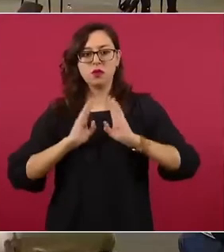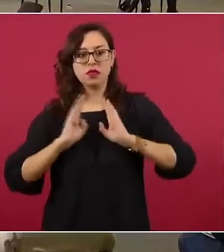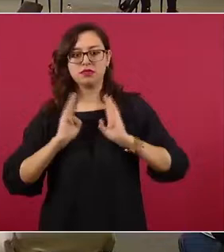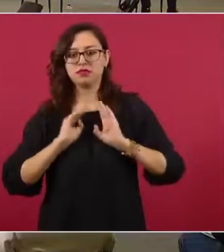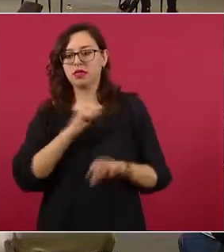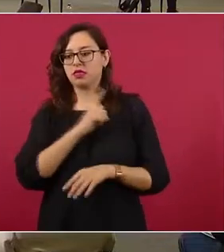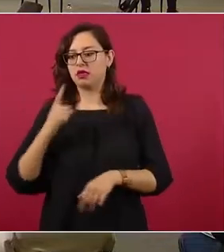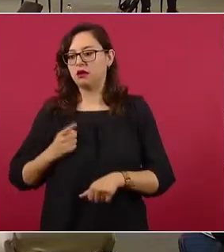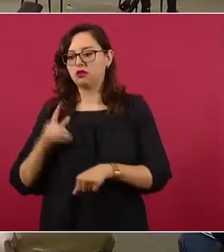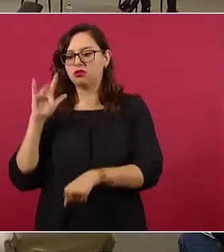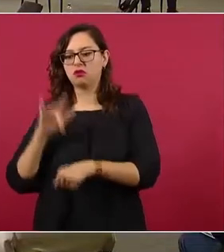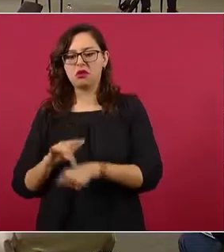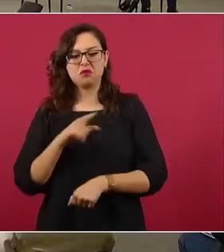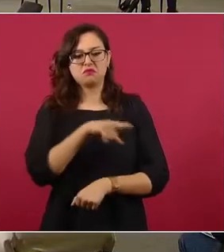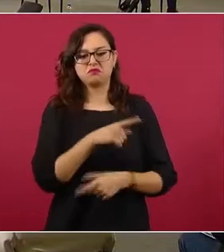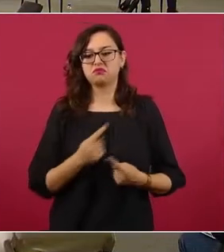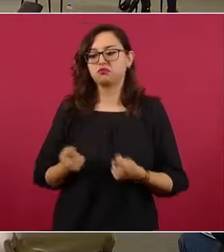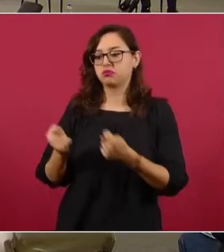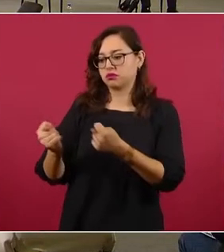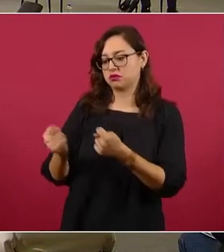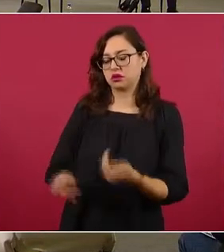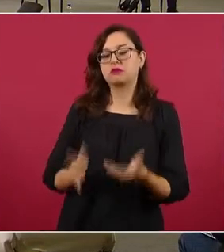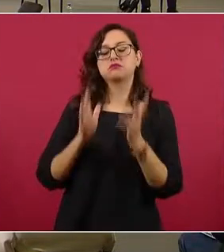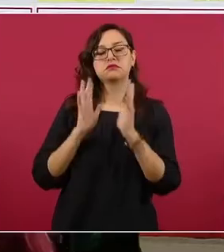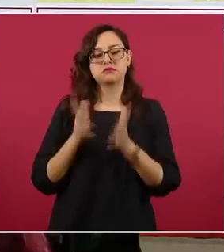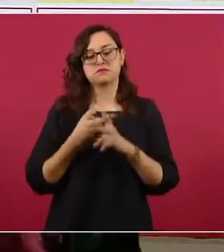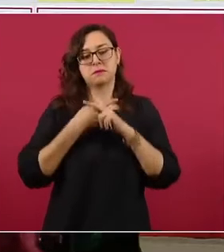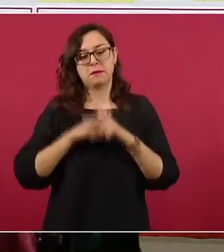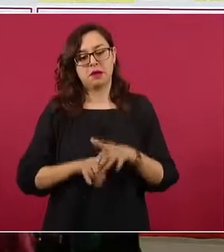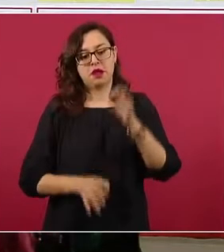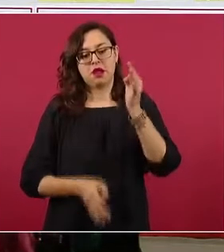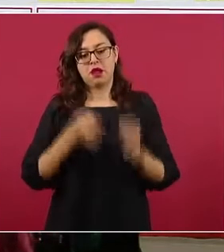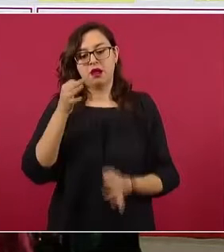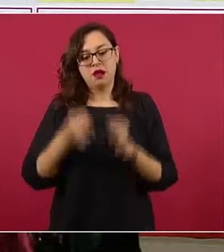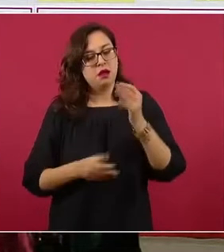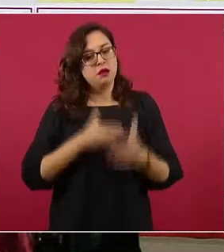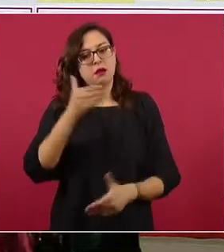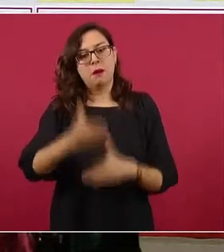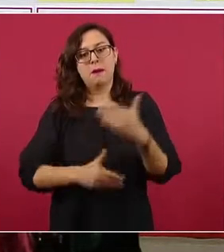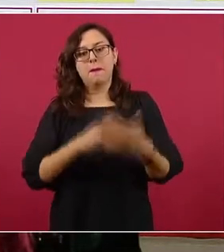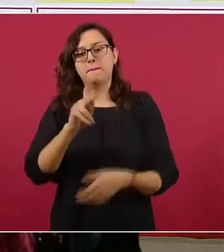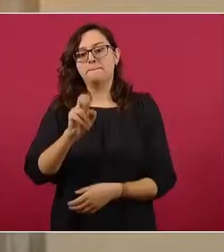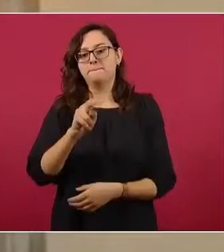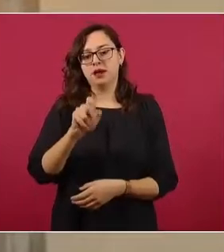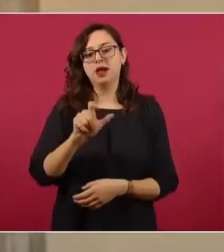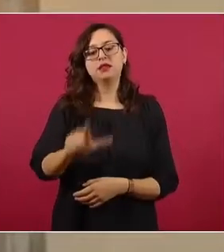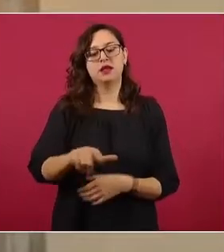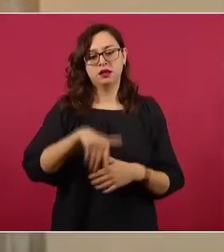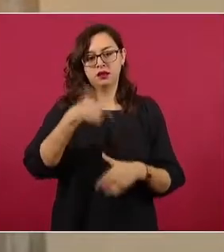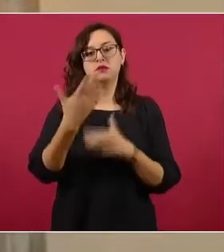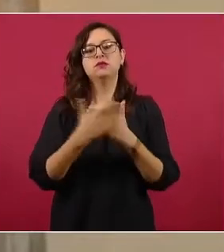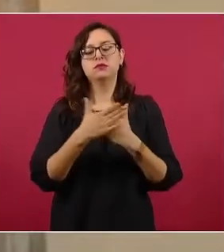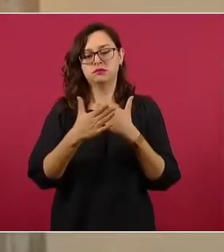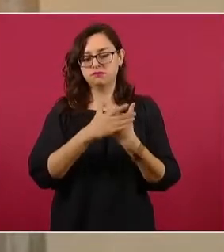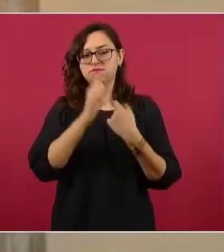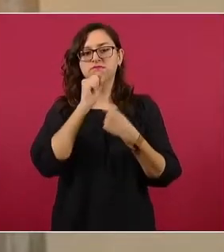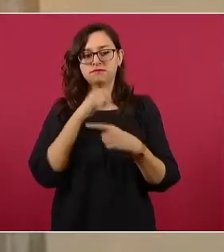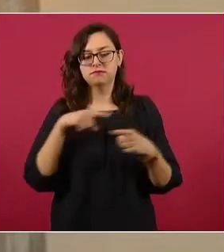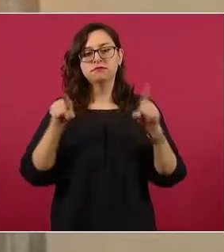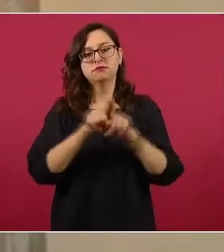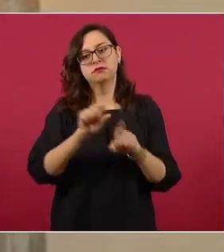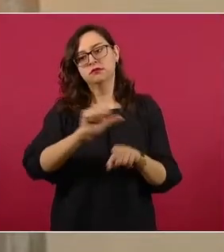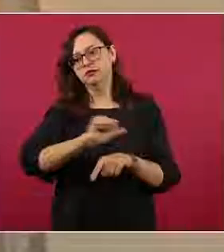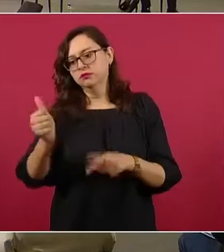fueron vinculados a proceso penal y se espera que dentro de las otras causas también se les vincule a proceso.